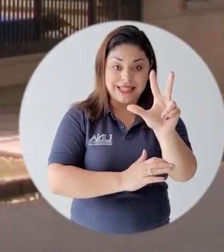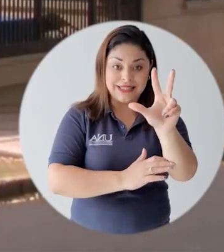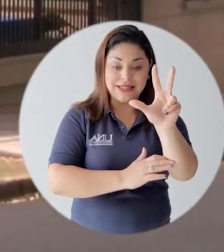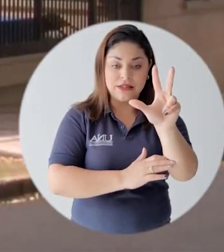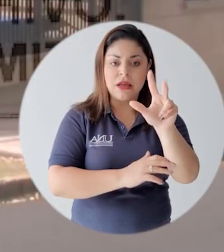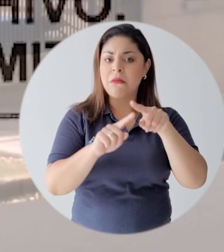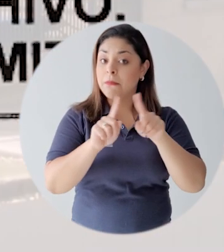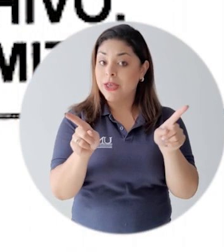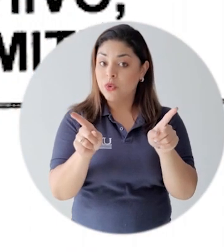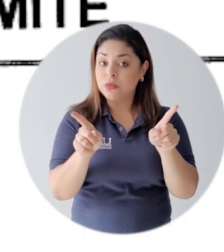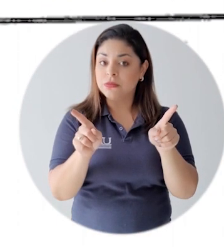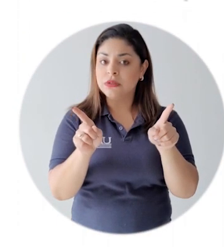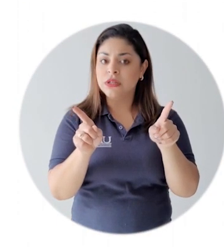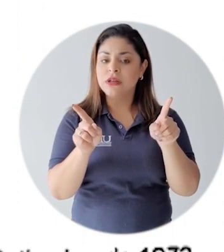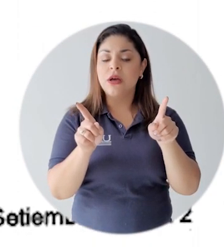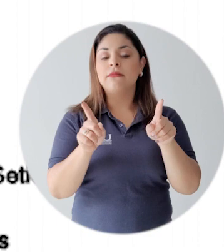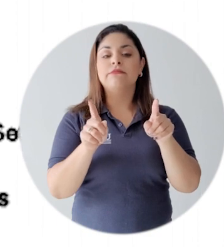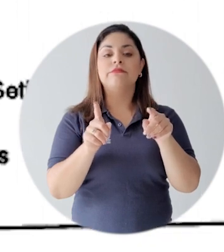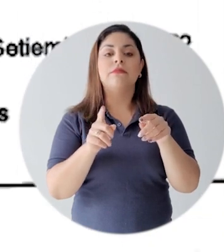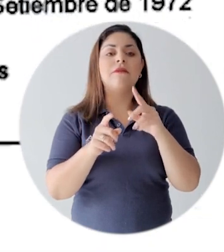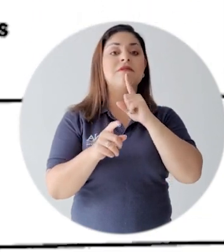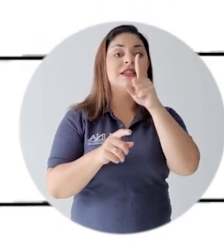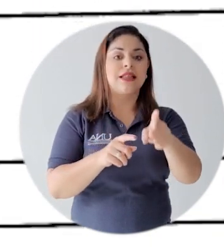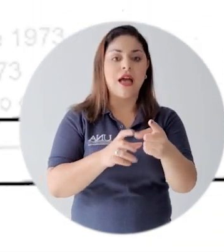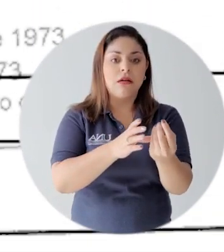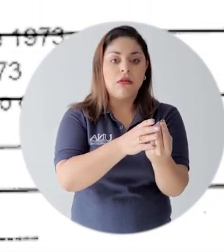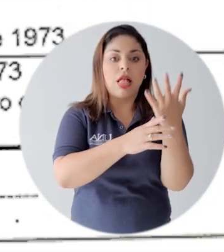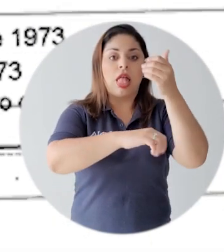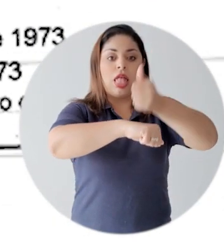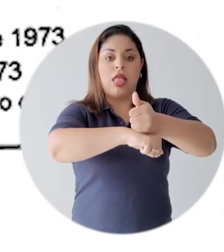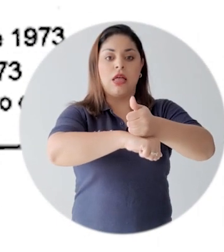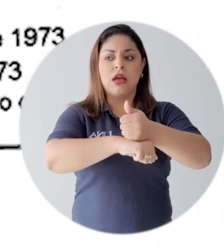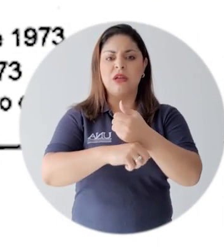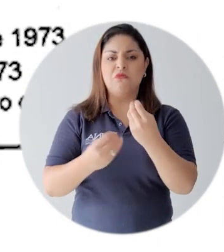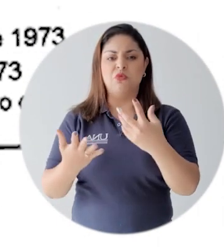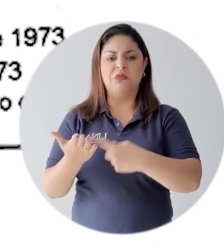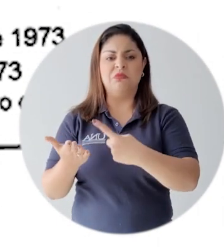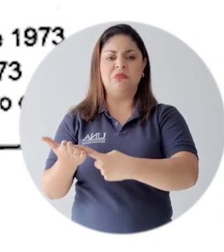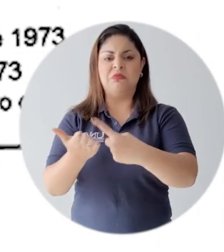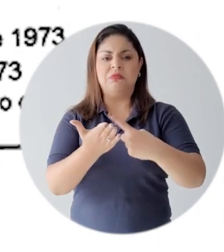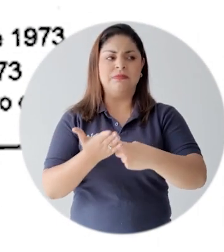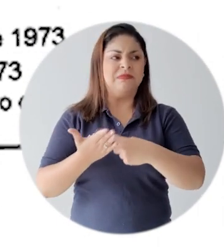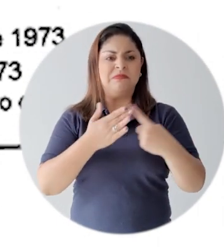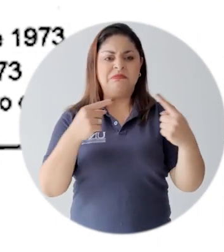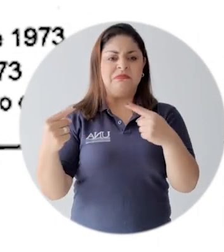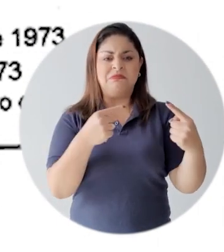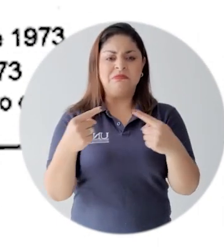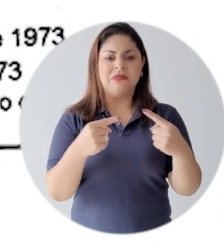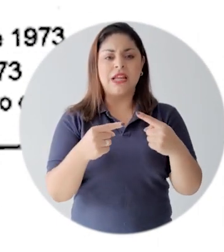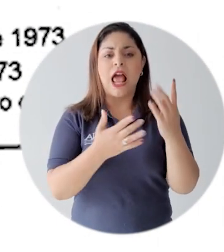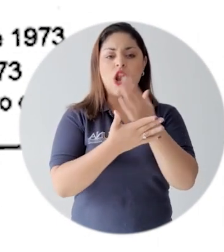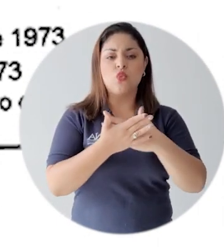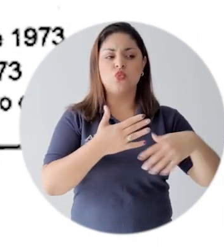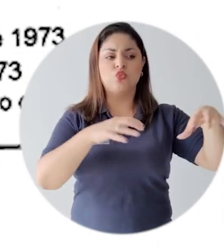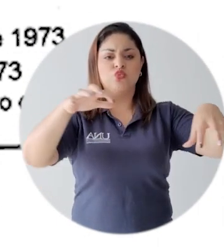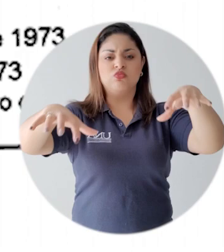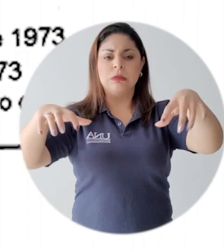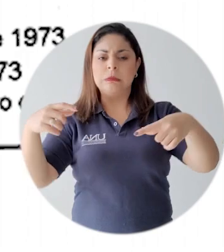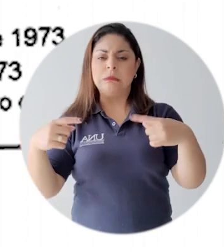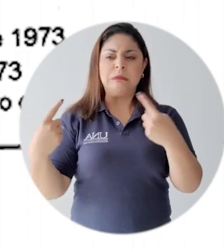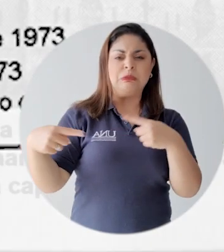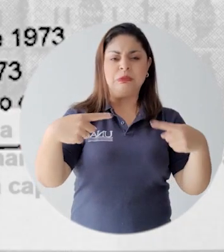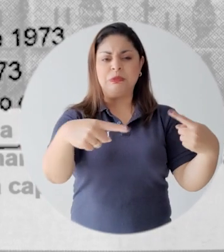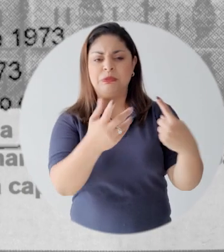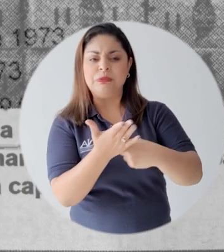1973, eso no quita que su nacimiento fuera muy polémico. tanto por la oposición de algunos sectores